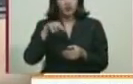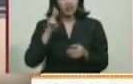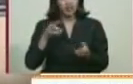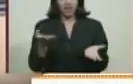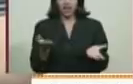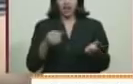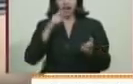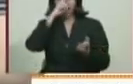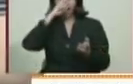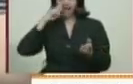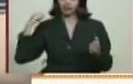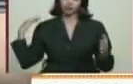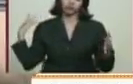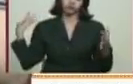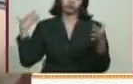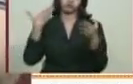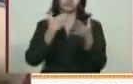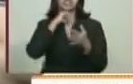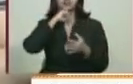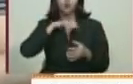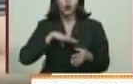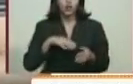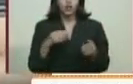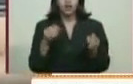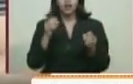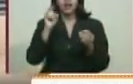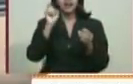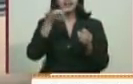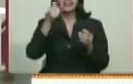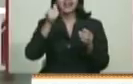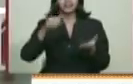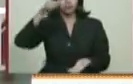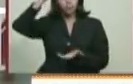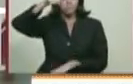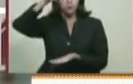no hay bombonas de gas, sino línea de gas directo. Bueno, hay